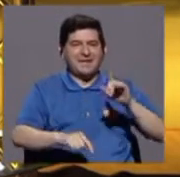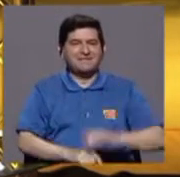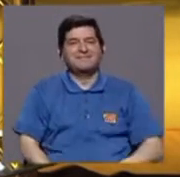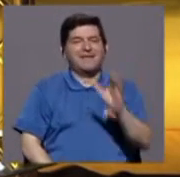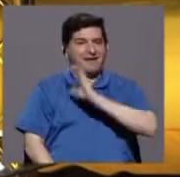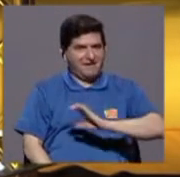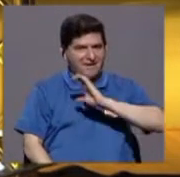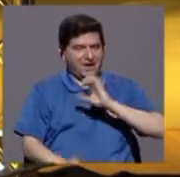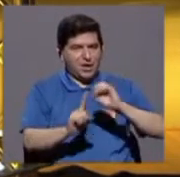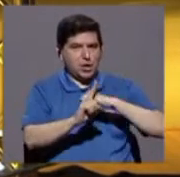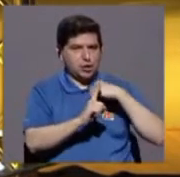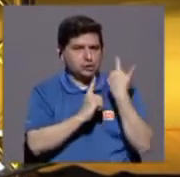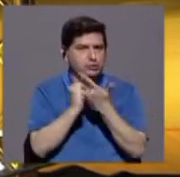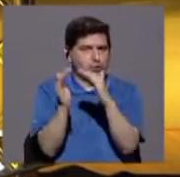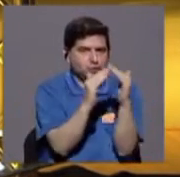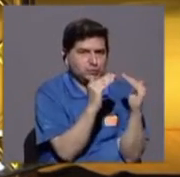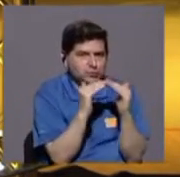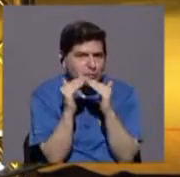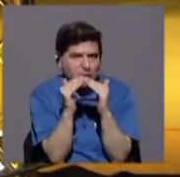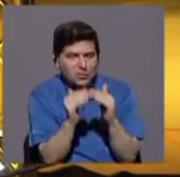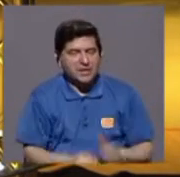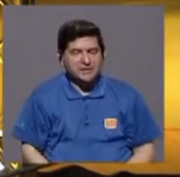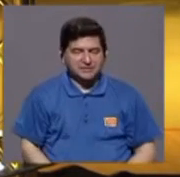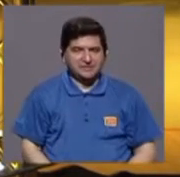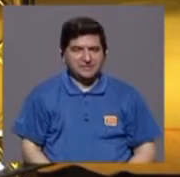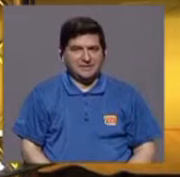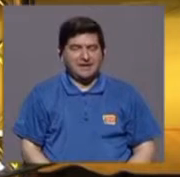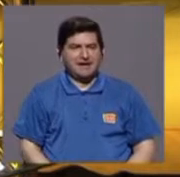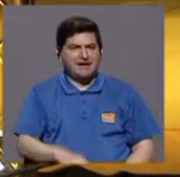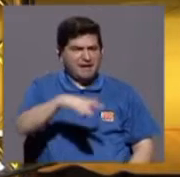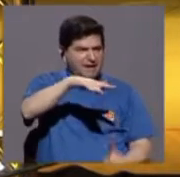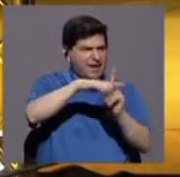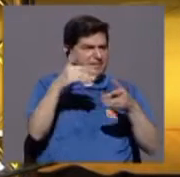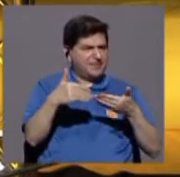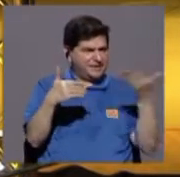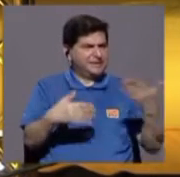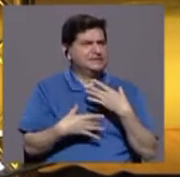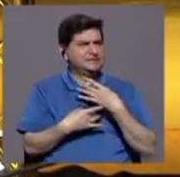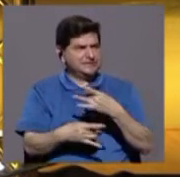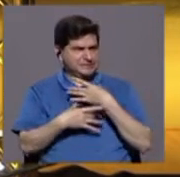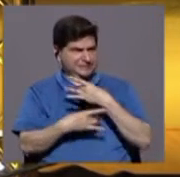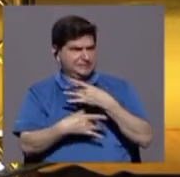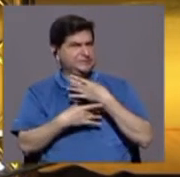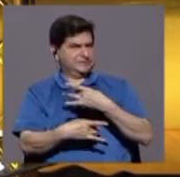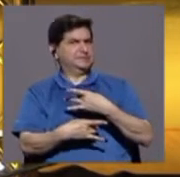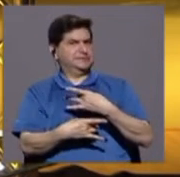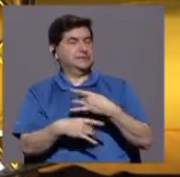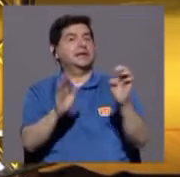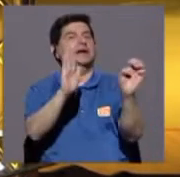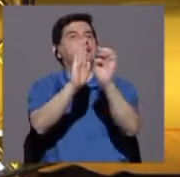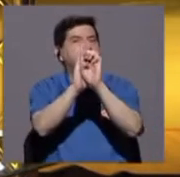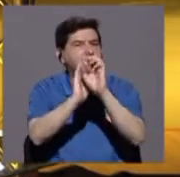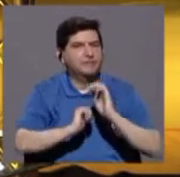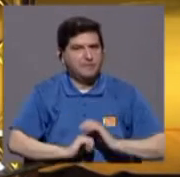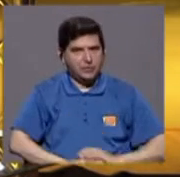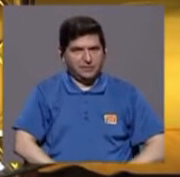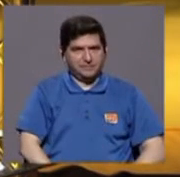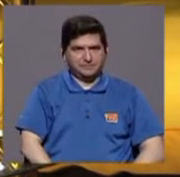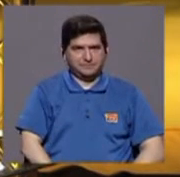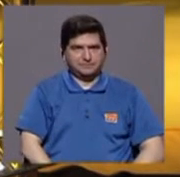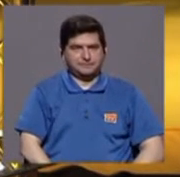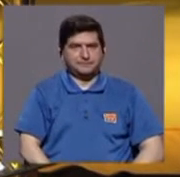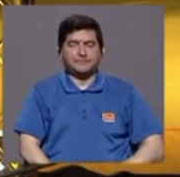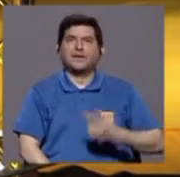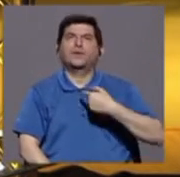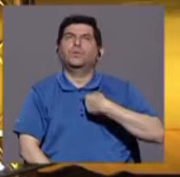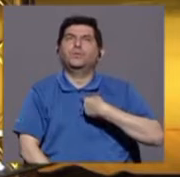características sociodemográficas que las repartamos, surgen cosas interesantes, Juan. Por ejemplo,